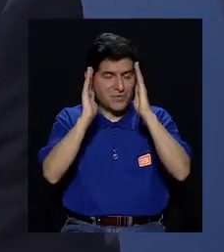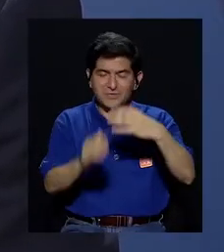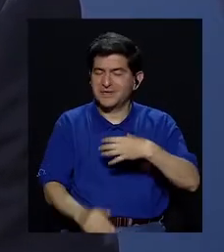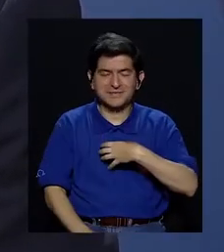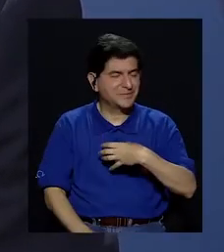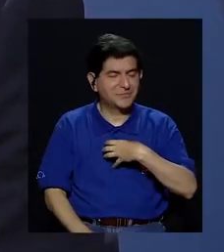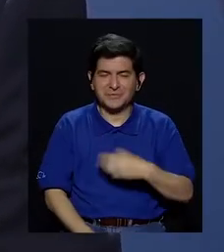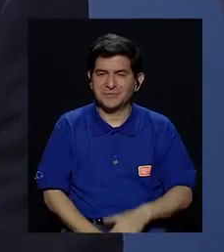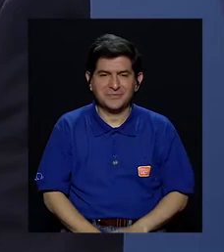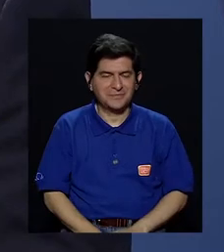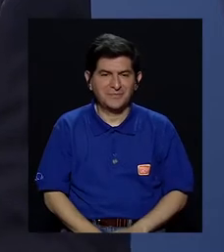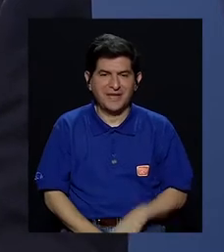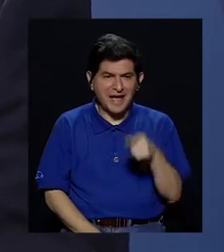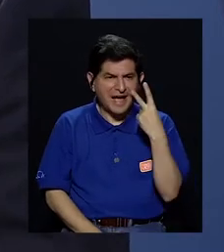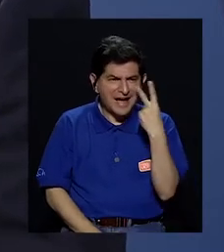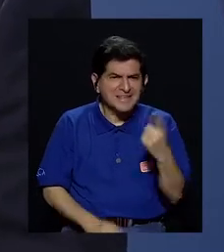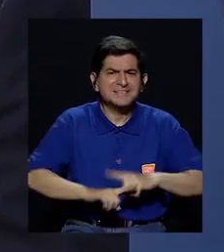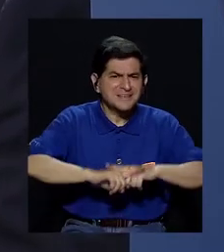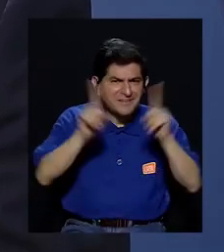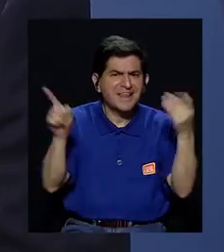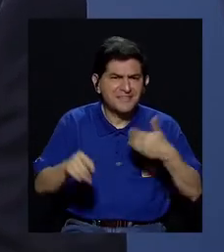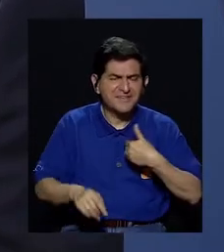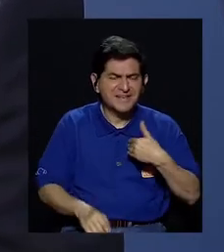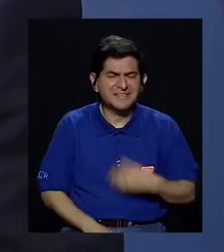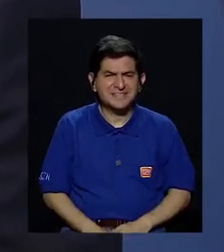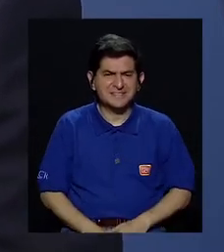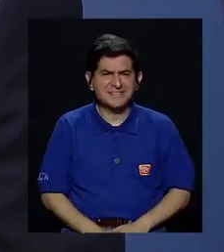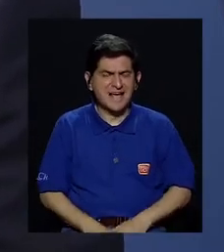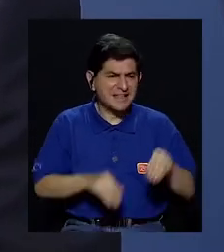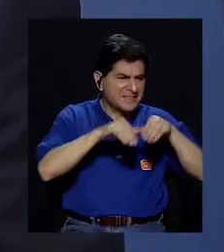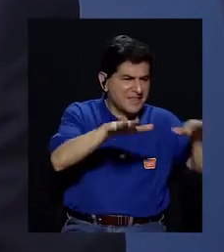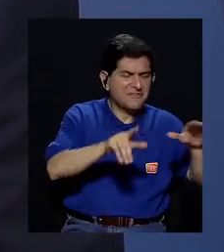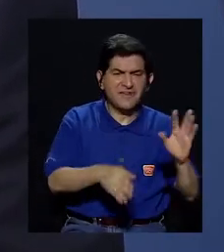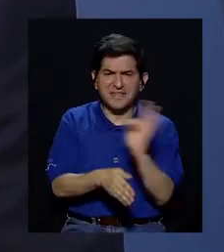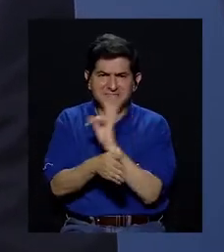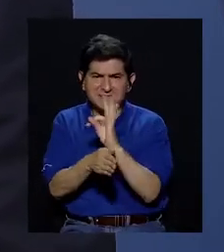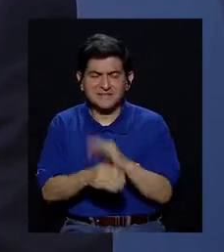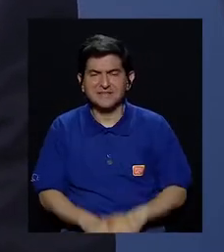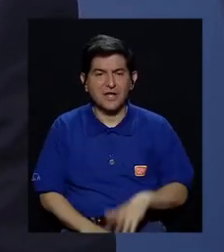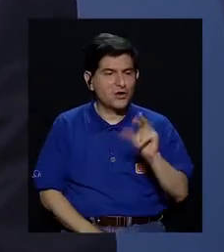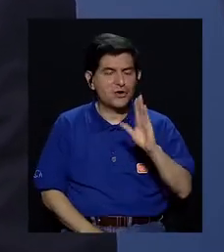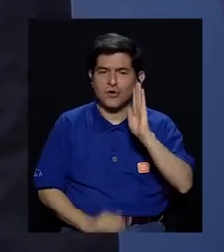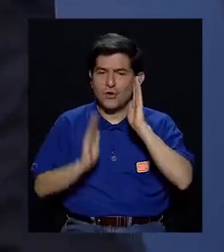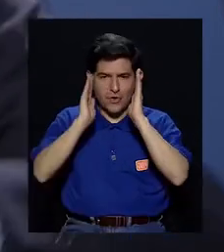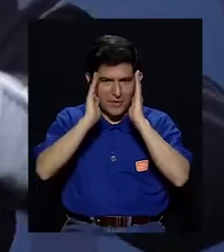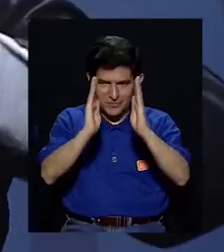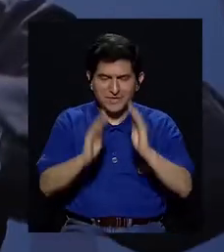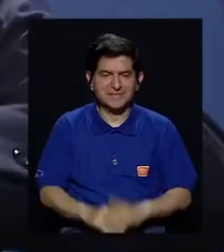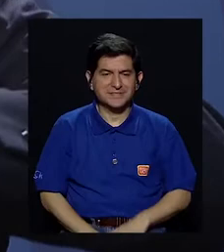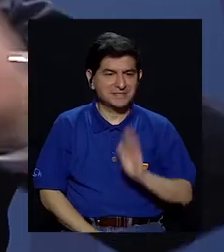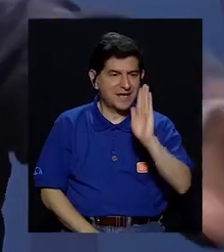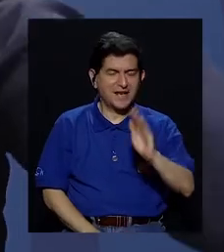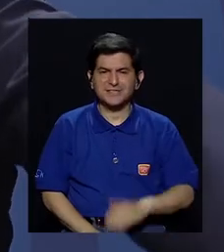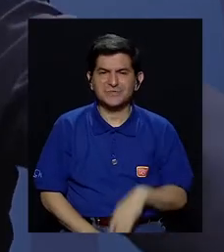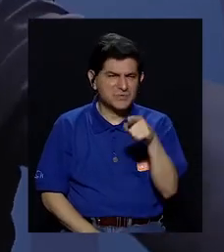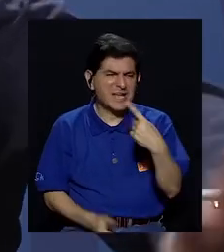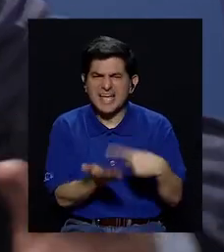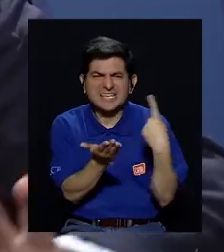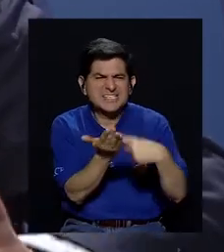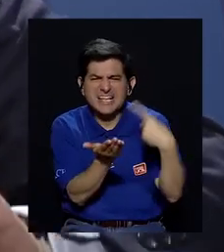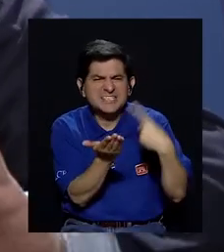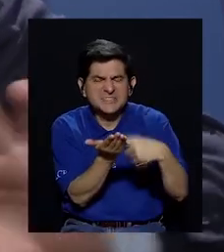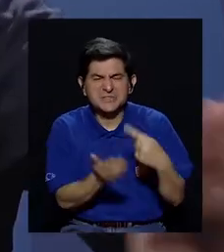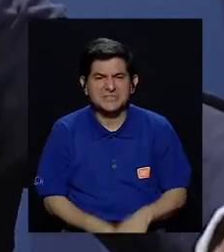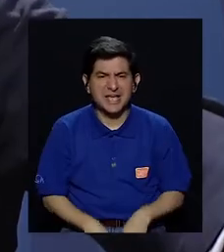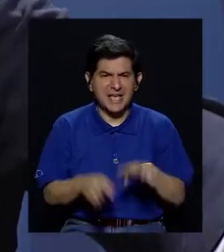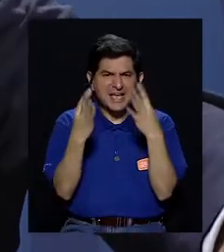de él la diferencia es exactamente no es audiencia su audiencia es completamente incendiaria él